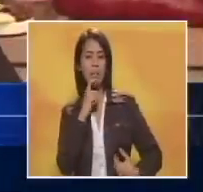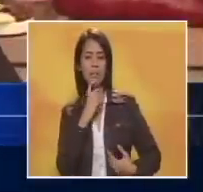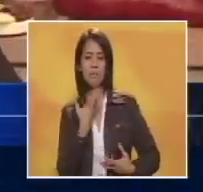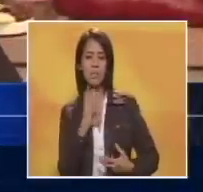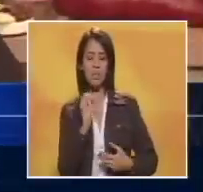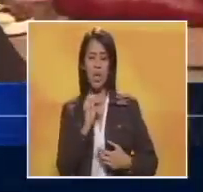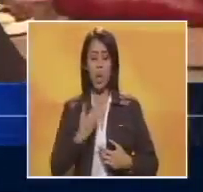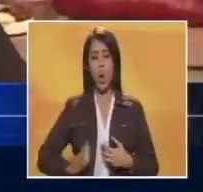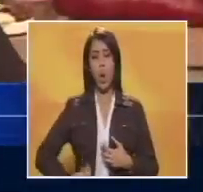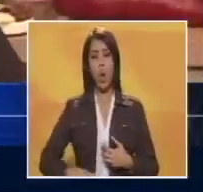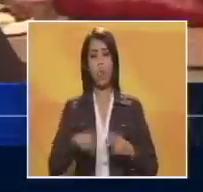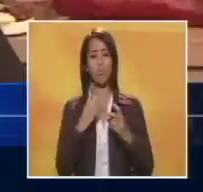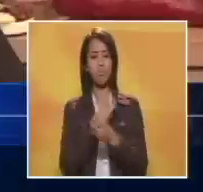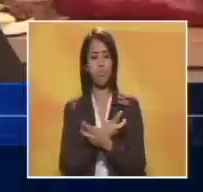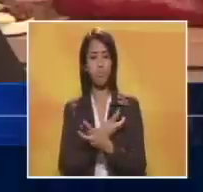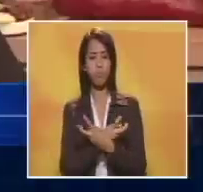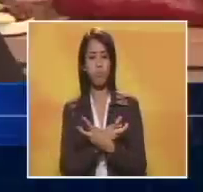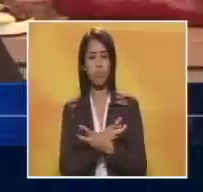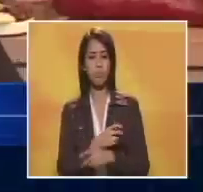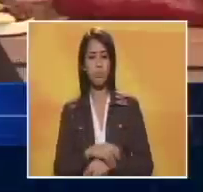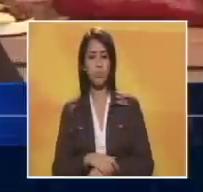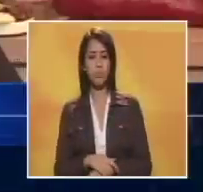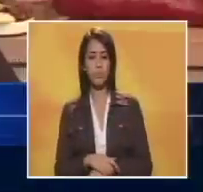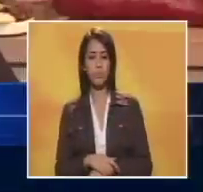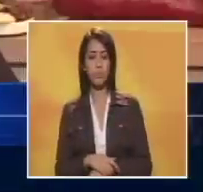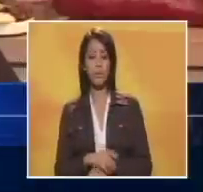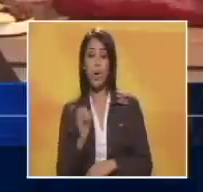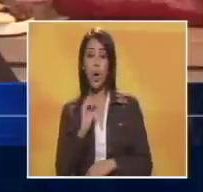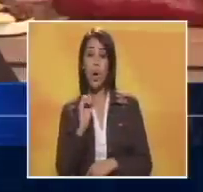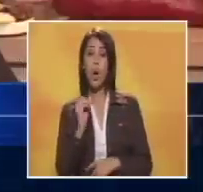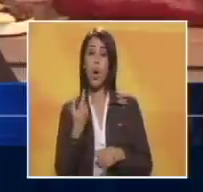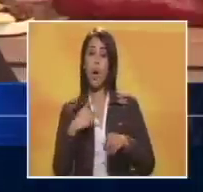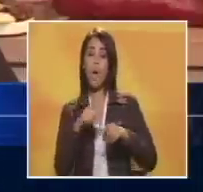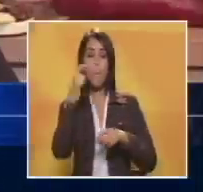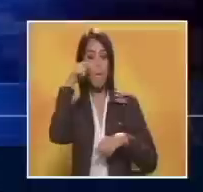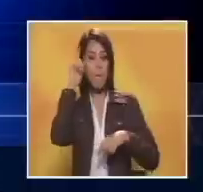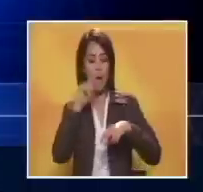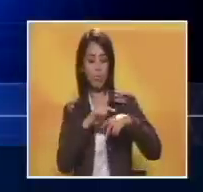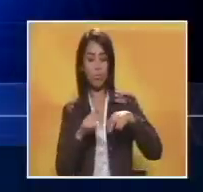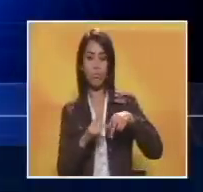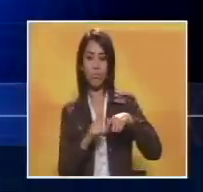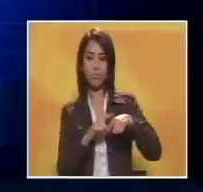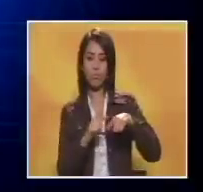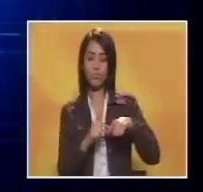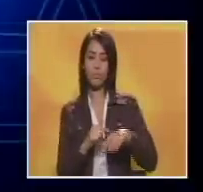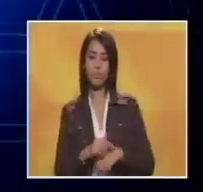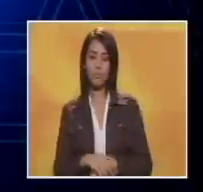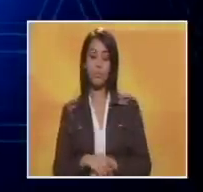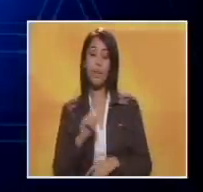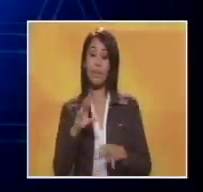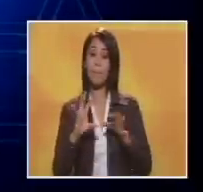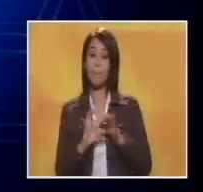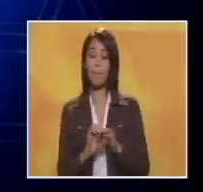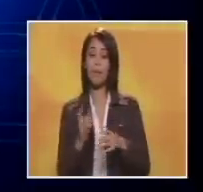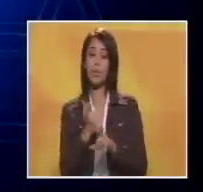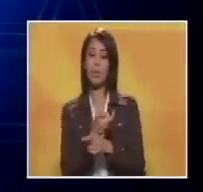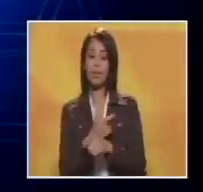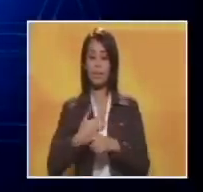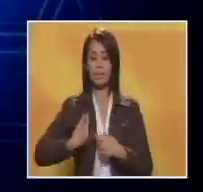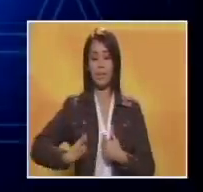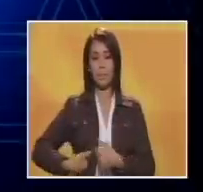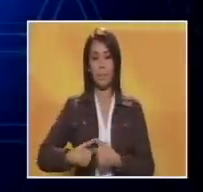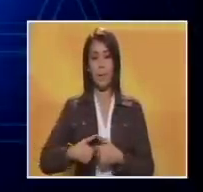de colon, de cáncer de endometrio y de cáncer de próstata del tipo más agresivo. También se asocia con el cáncer de